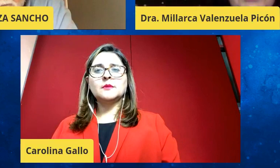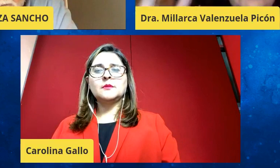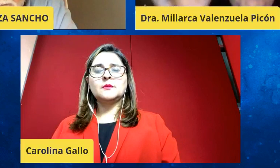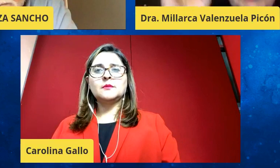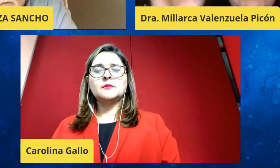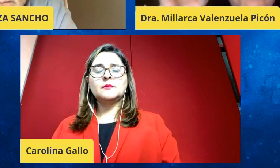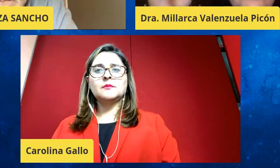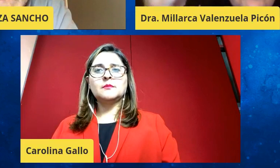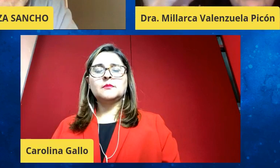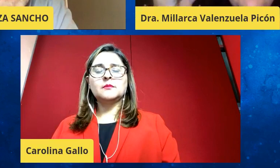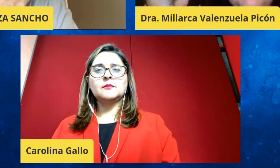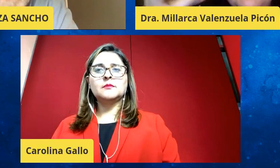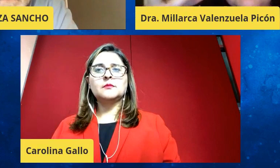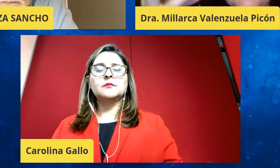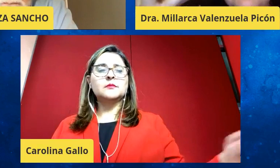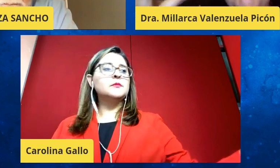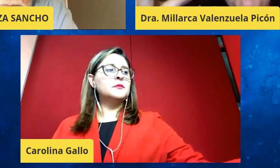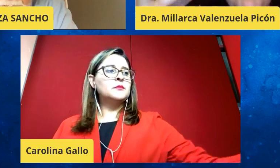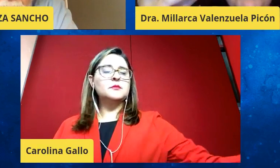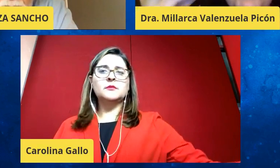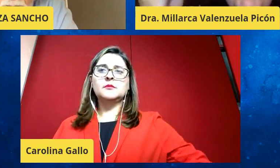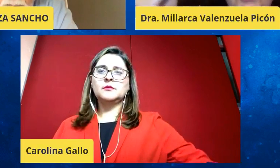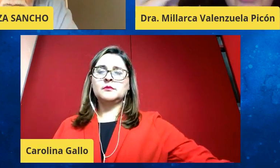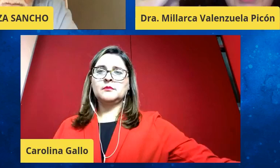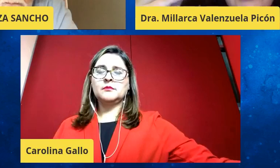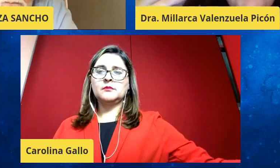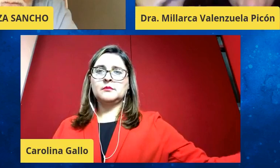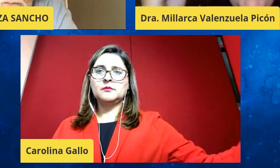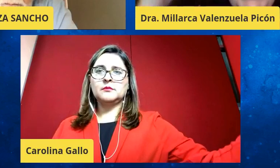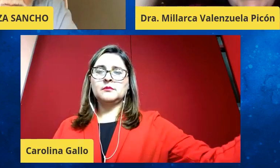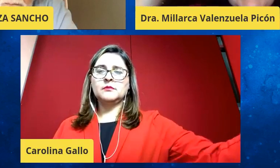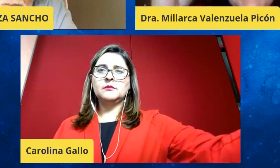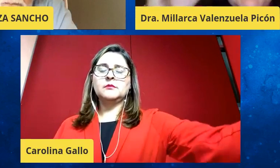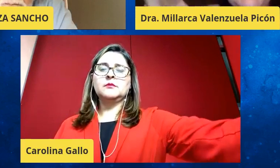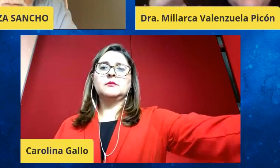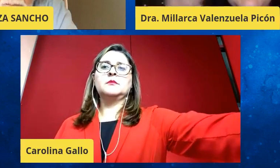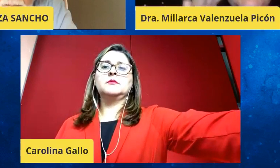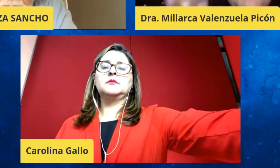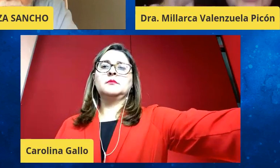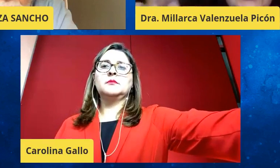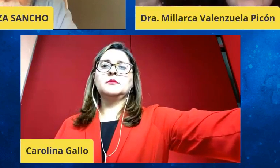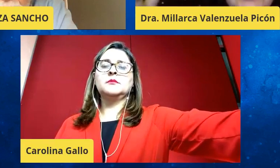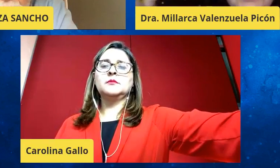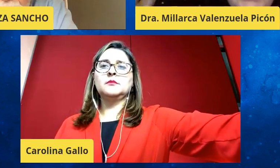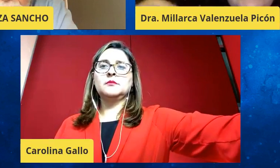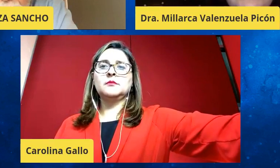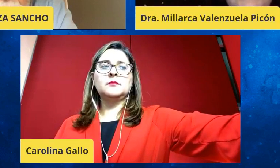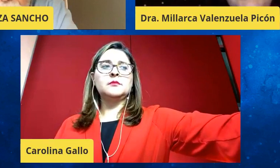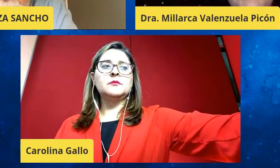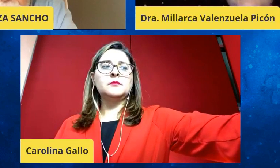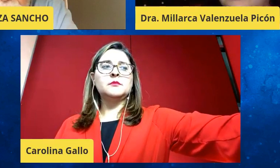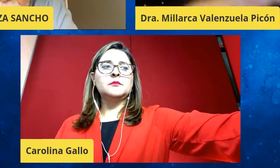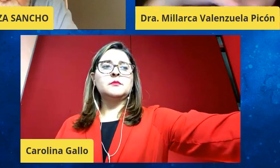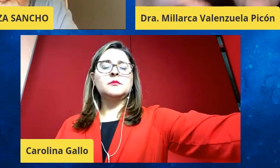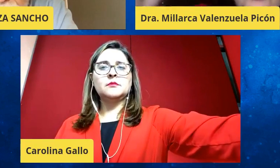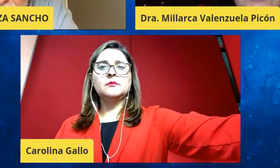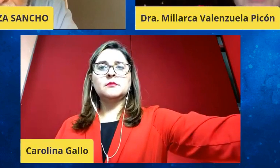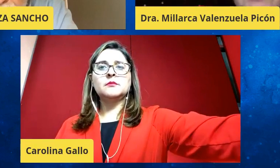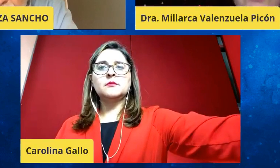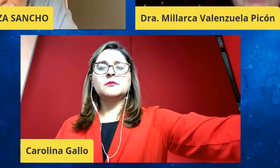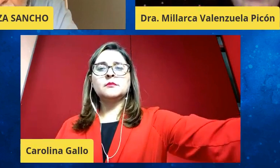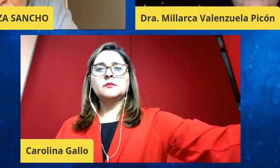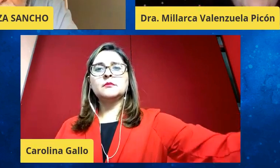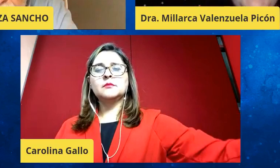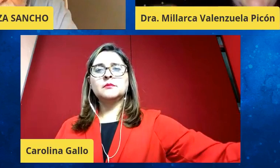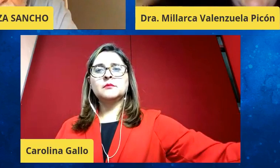un puzzle, son pedacitos de rocas que se transforman como en un puzzle para tratar de entender la historia del sistema, de estos